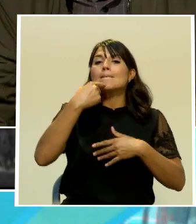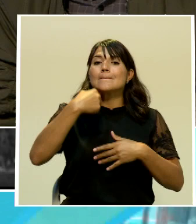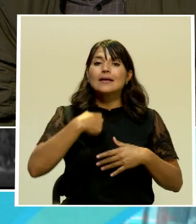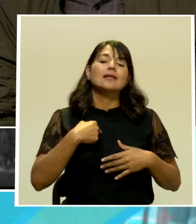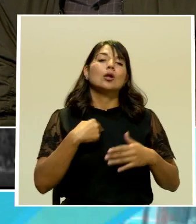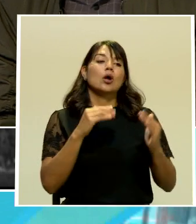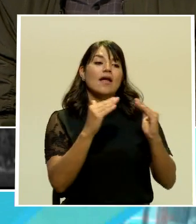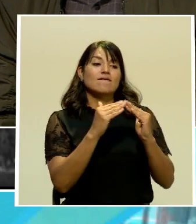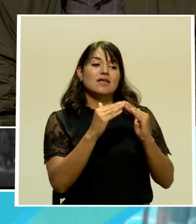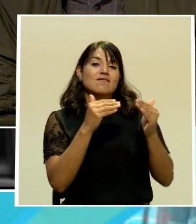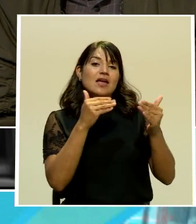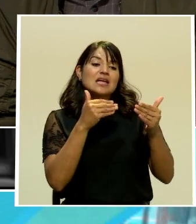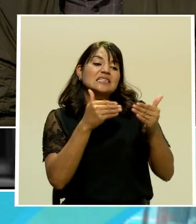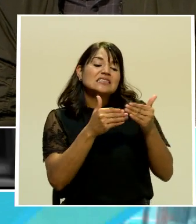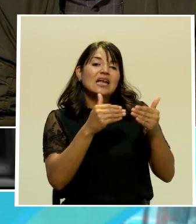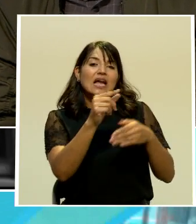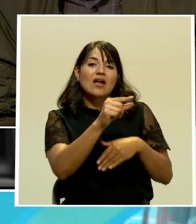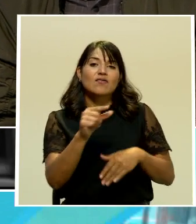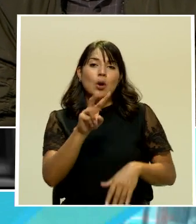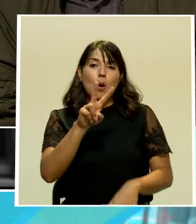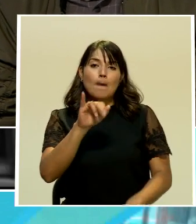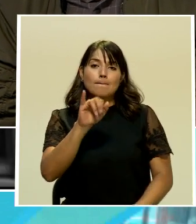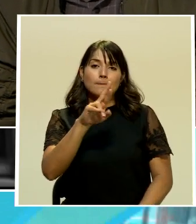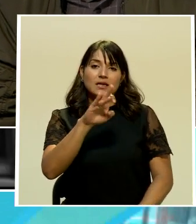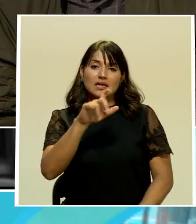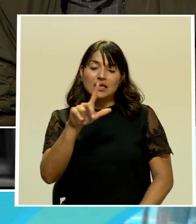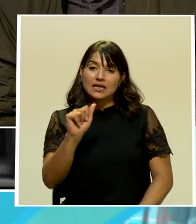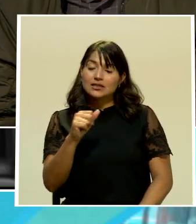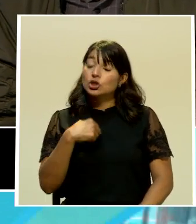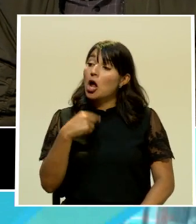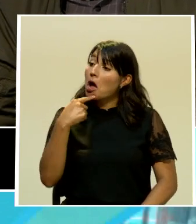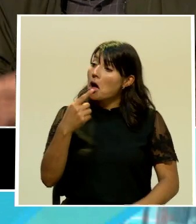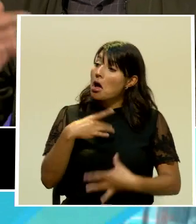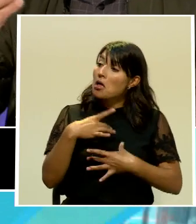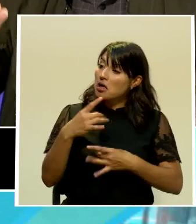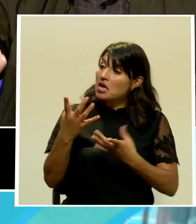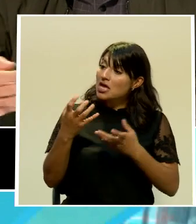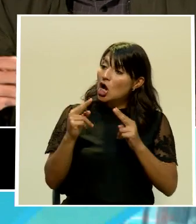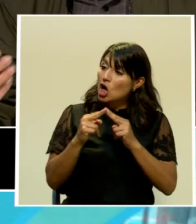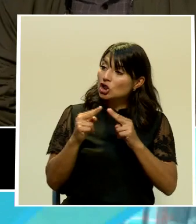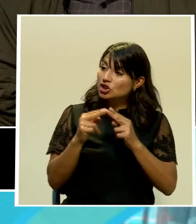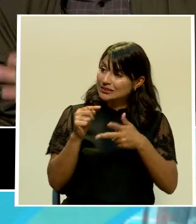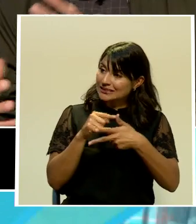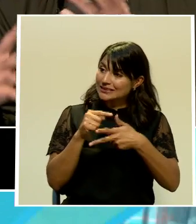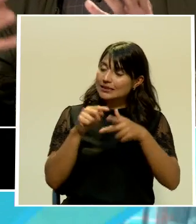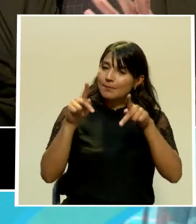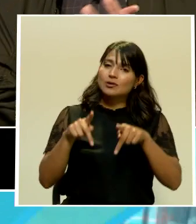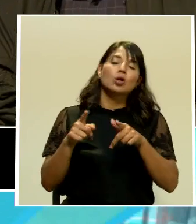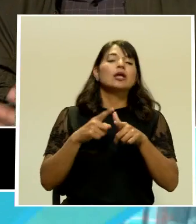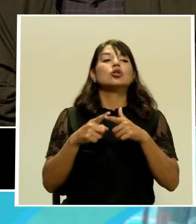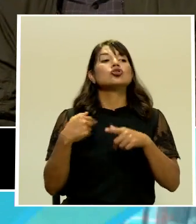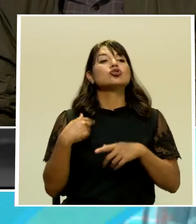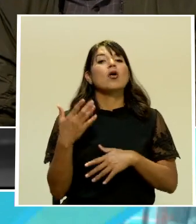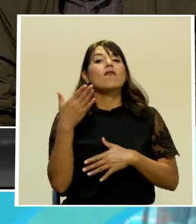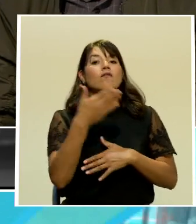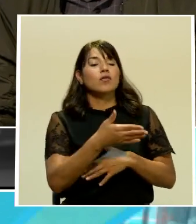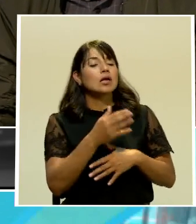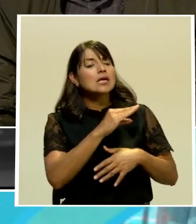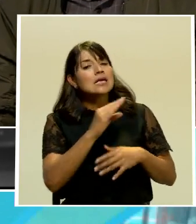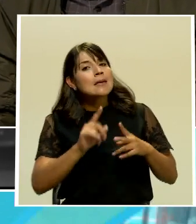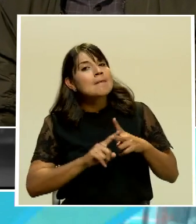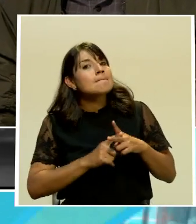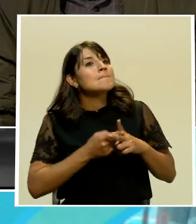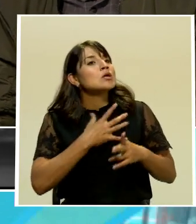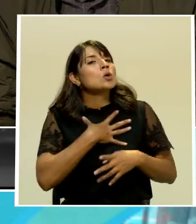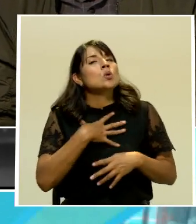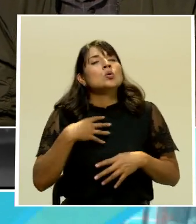Virilla. Entonces yo dije, mira, qué interesante, me gustaría conocer su casa. Entonces ella me llevó y me comenzó a fascinar de alguna